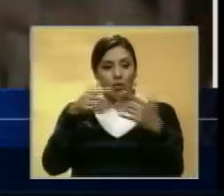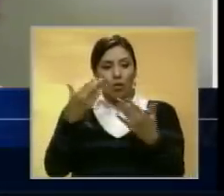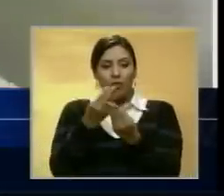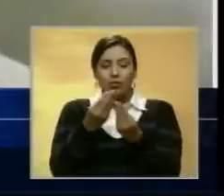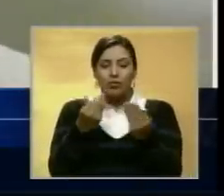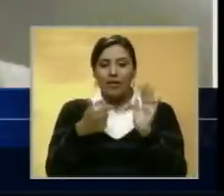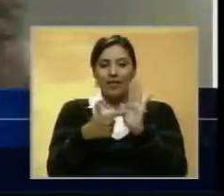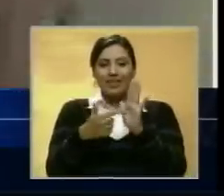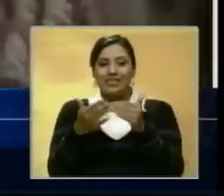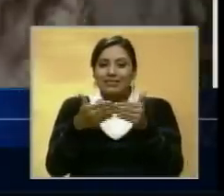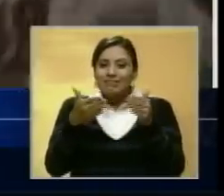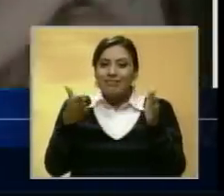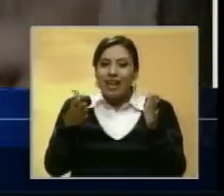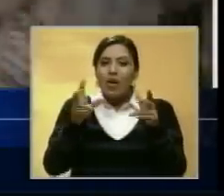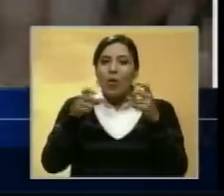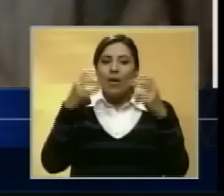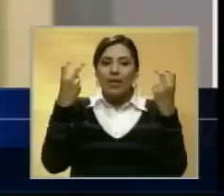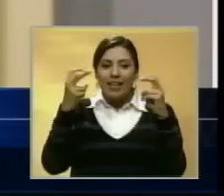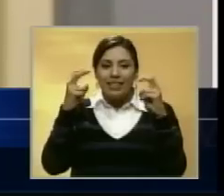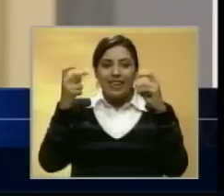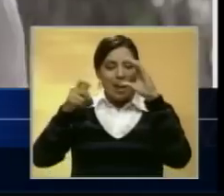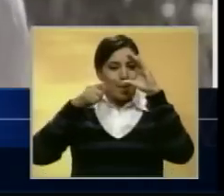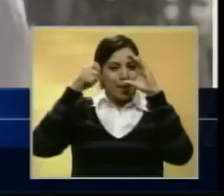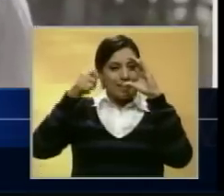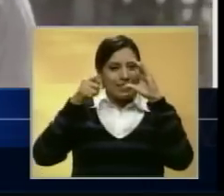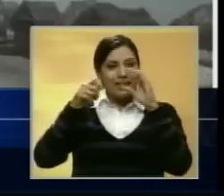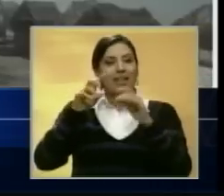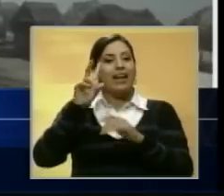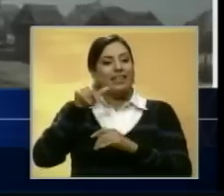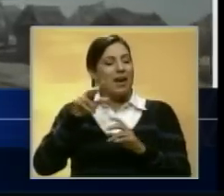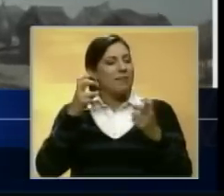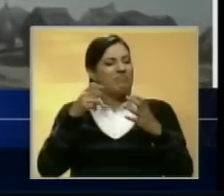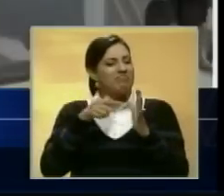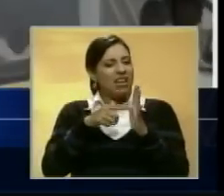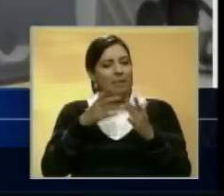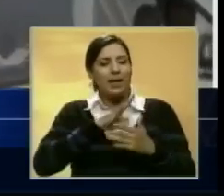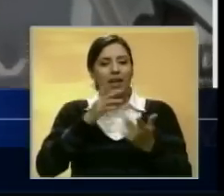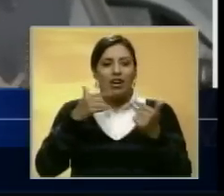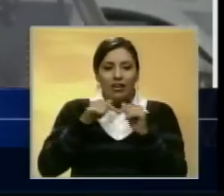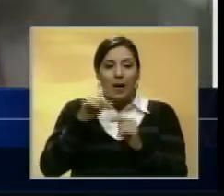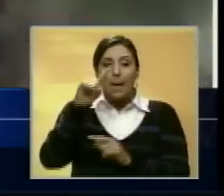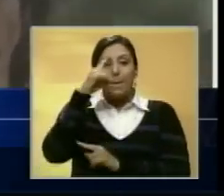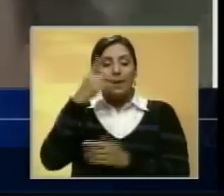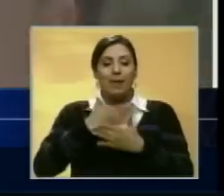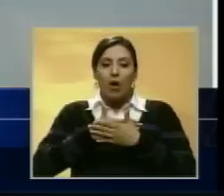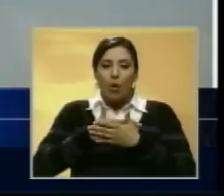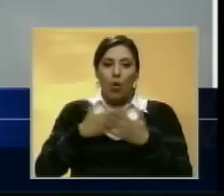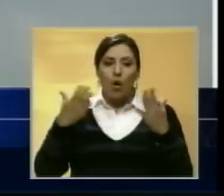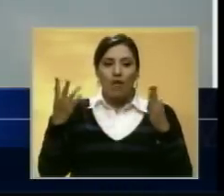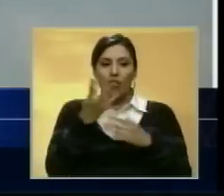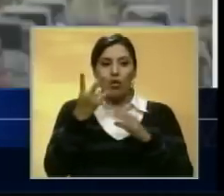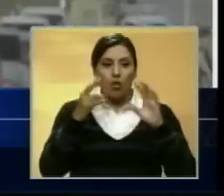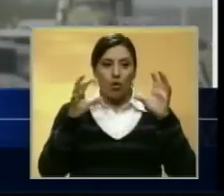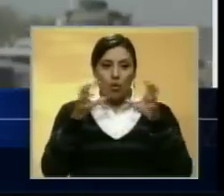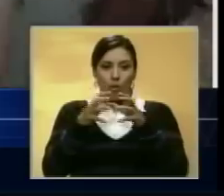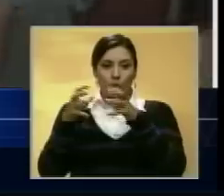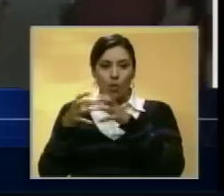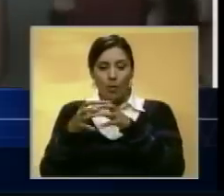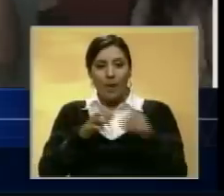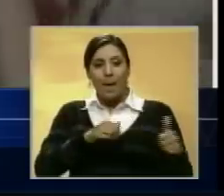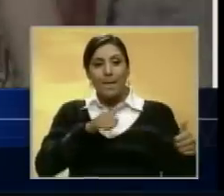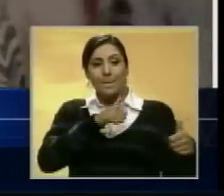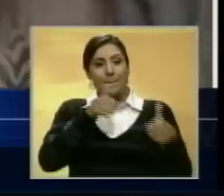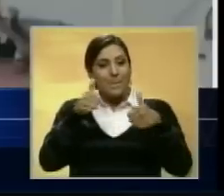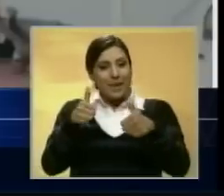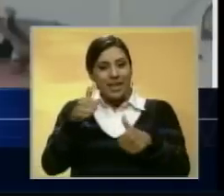sencillo Apertura de su nuevo material discográfico. Este tema, que constituye la primera colaboración entre los paisanos, comienza